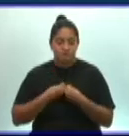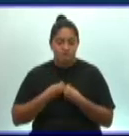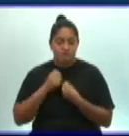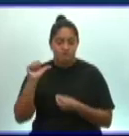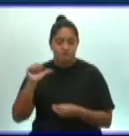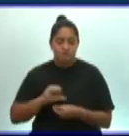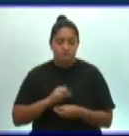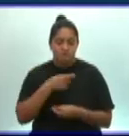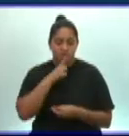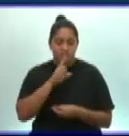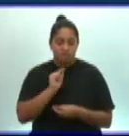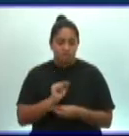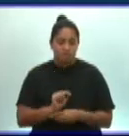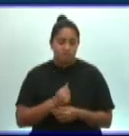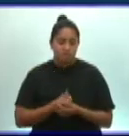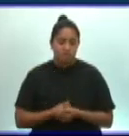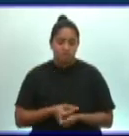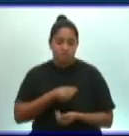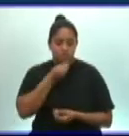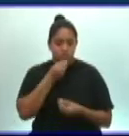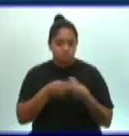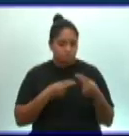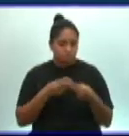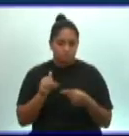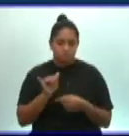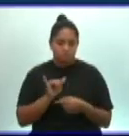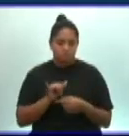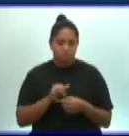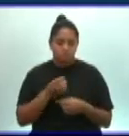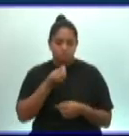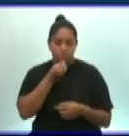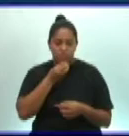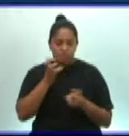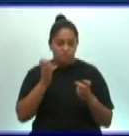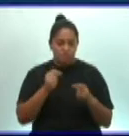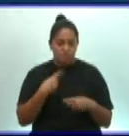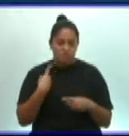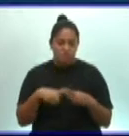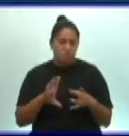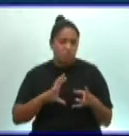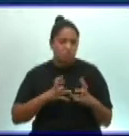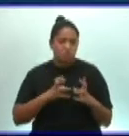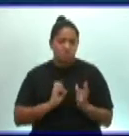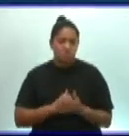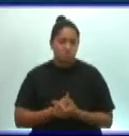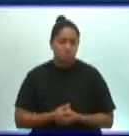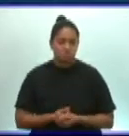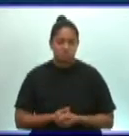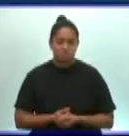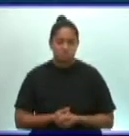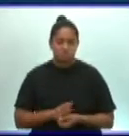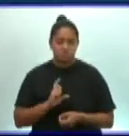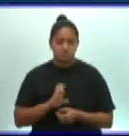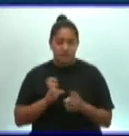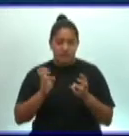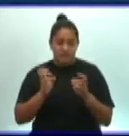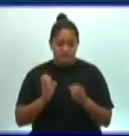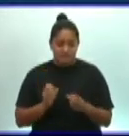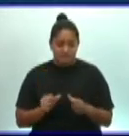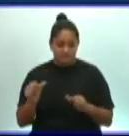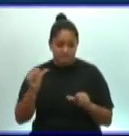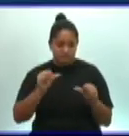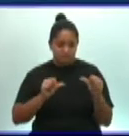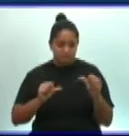es algo, o sea, podemos hacerlo también, podemos calcularlo por otras vías. Ahora, finalmente la cantidad de sustancia aproximadamente nos da un